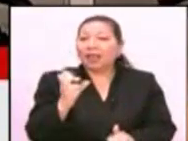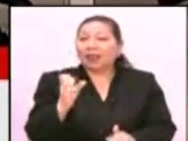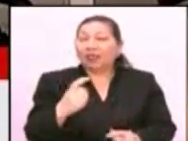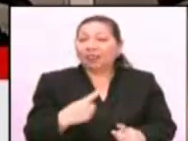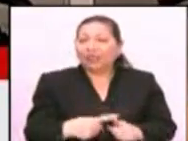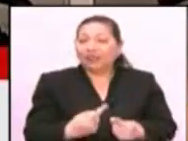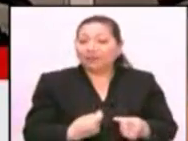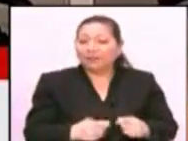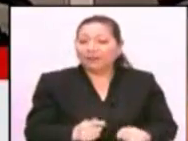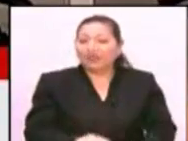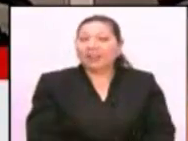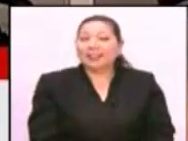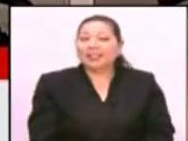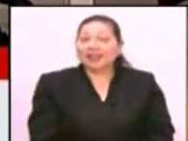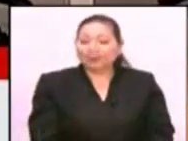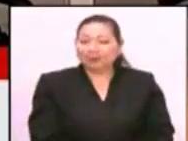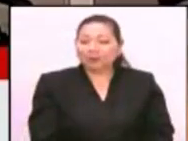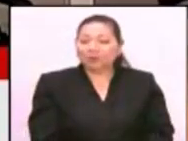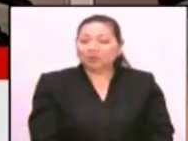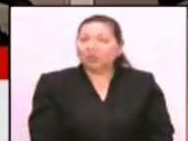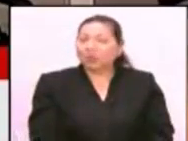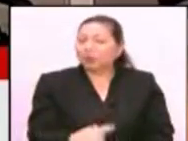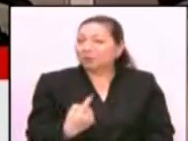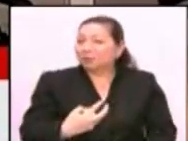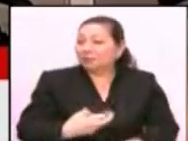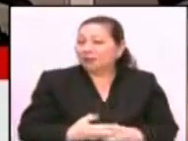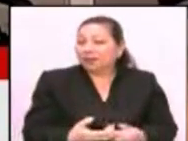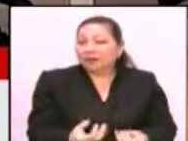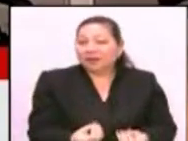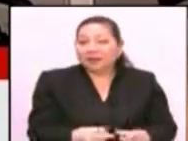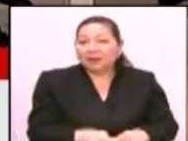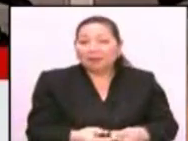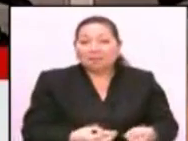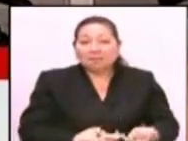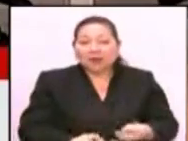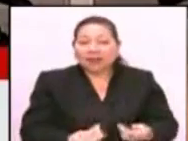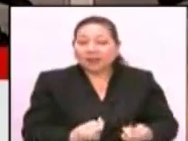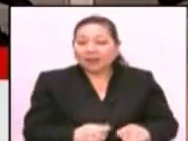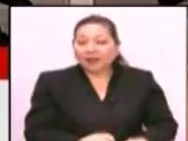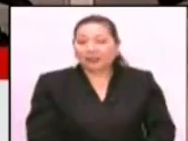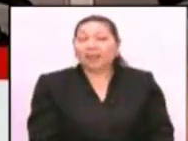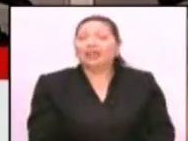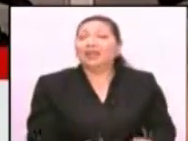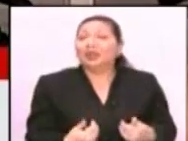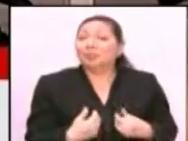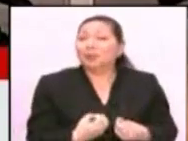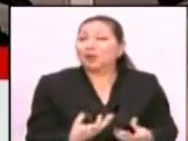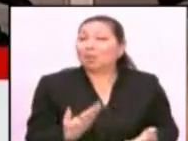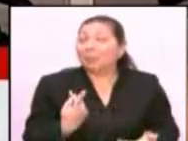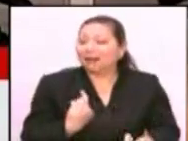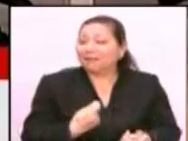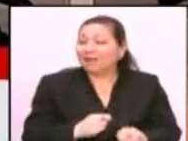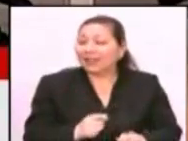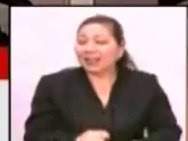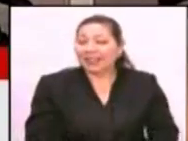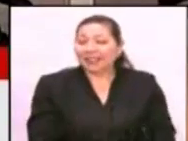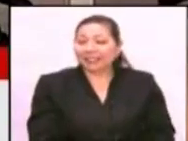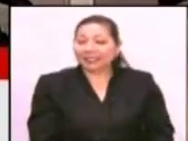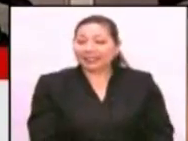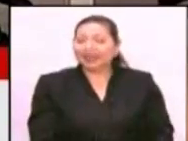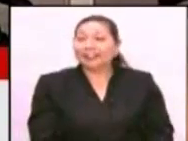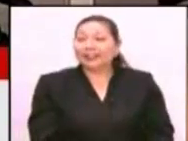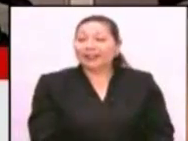los exportadores, ¿no? No solamente el productor, sino también el mercado de exportación. Tenemos muchas cosas como para exportar.